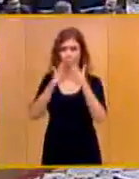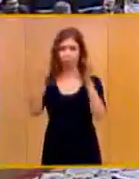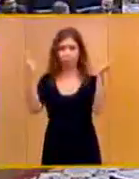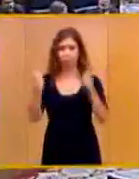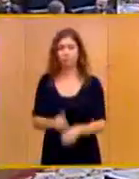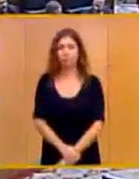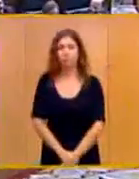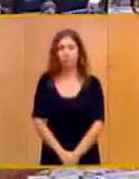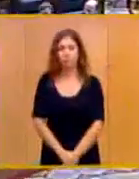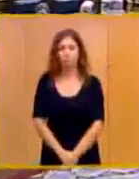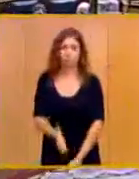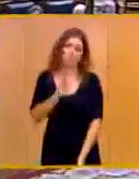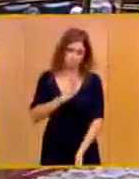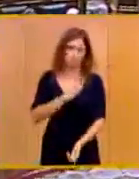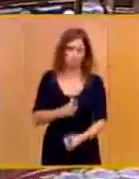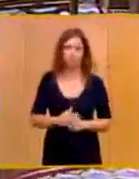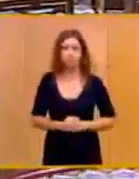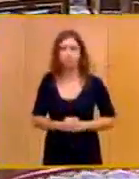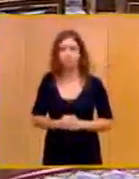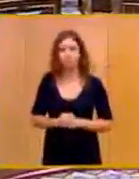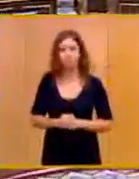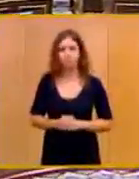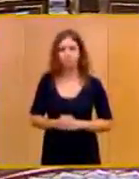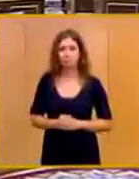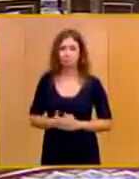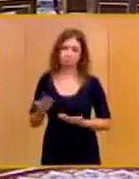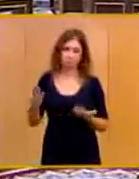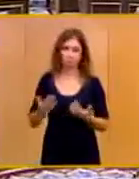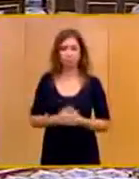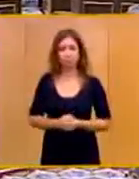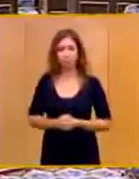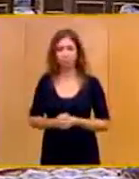Por favor, un poco de modestia, ¿eh?